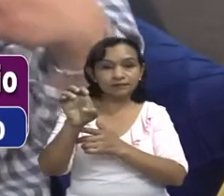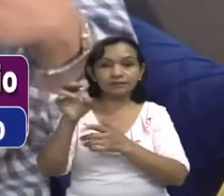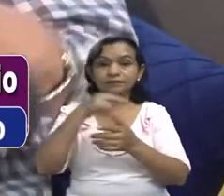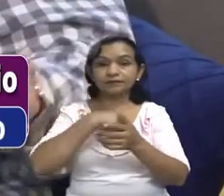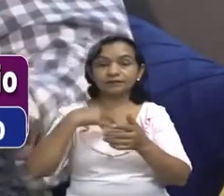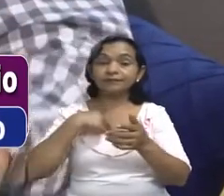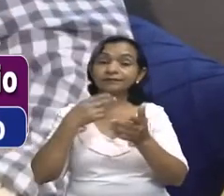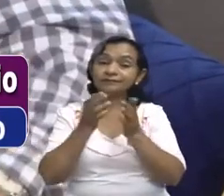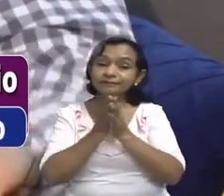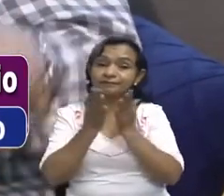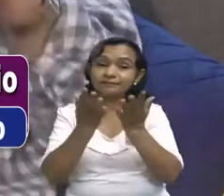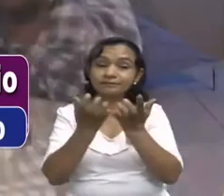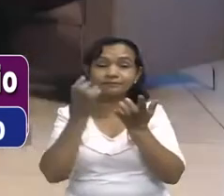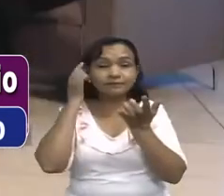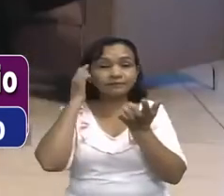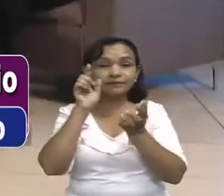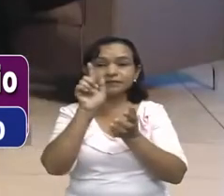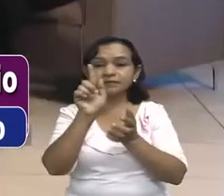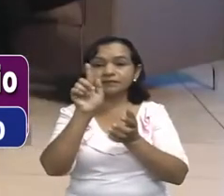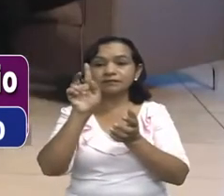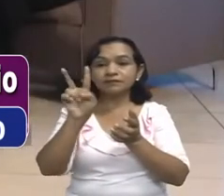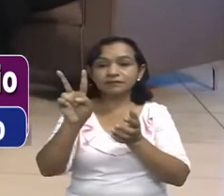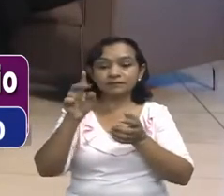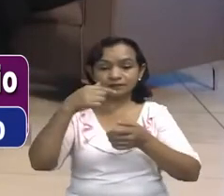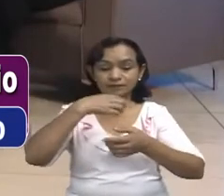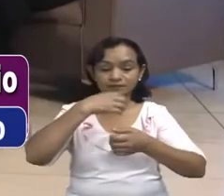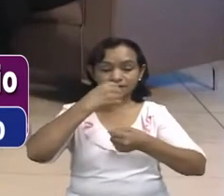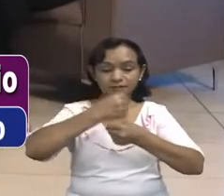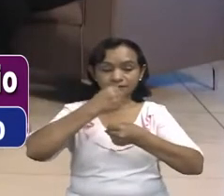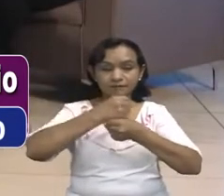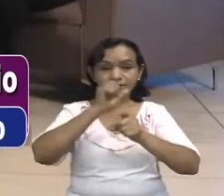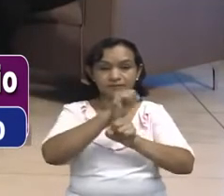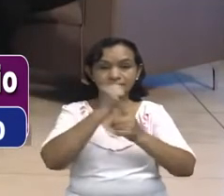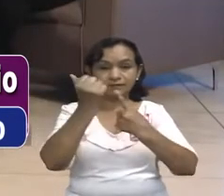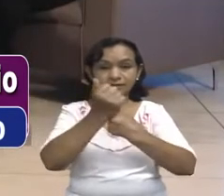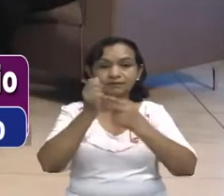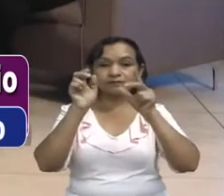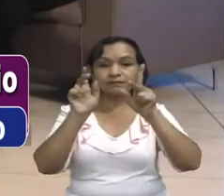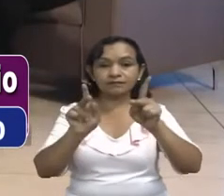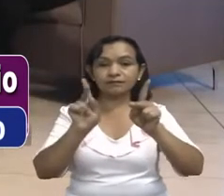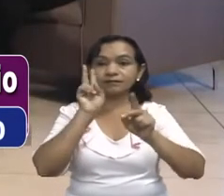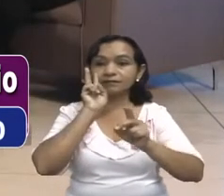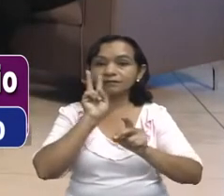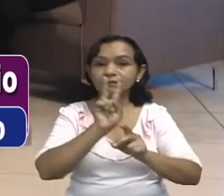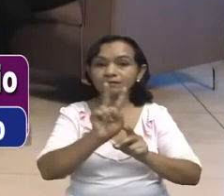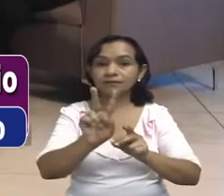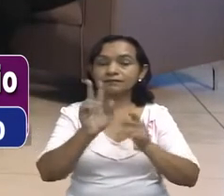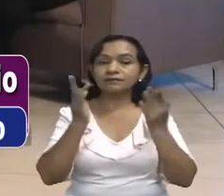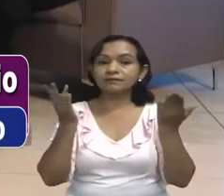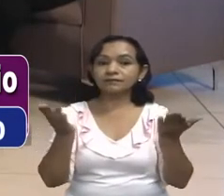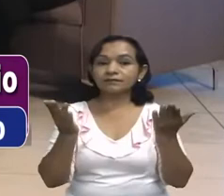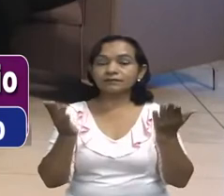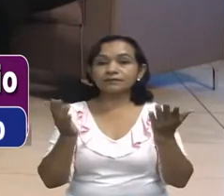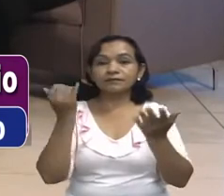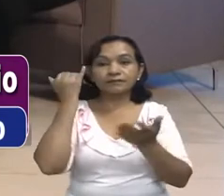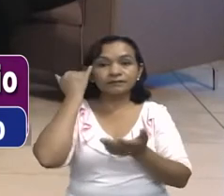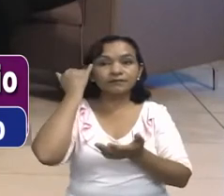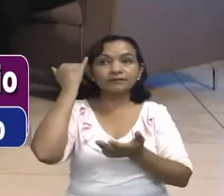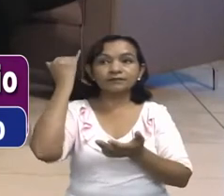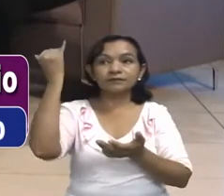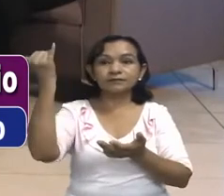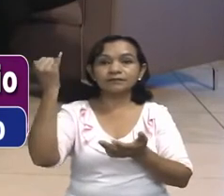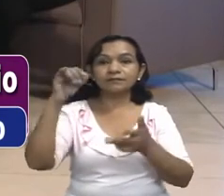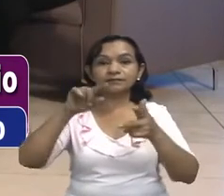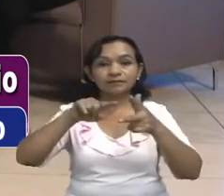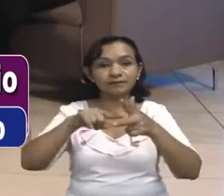un canal que permitiera acercar el trabajo legislativo a la gente. Okay. Y es así como surge la idea,